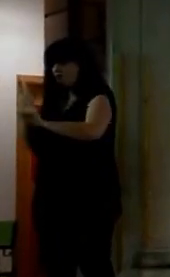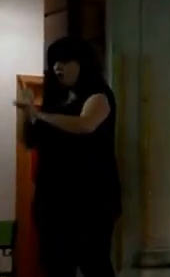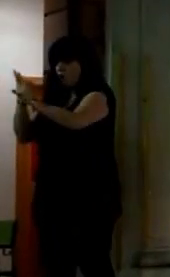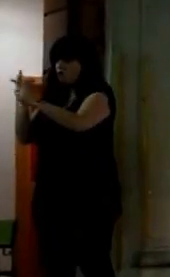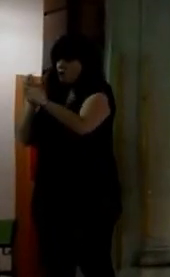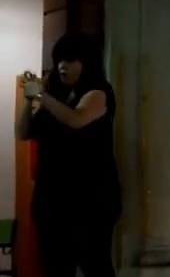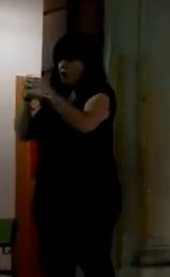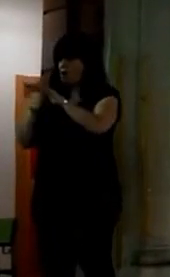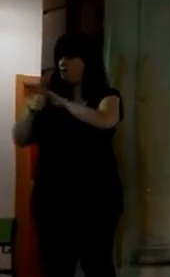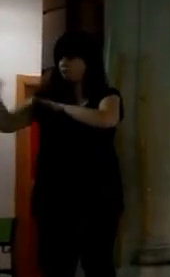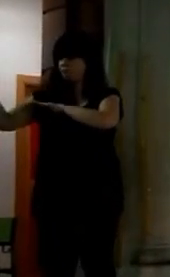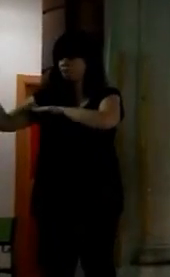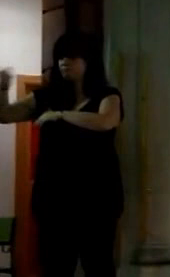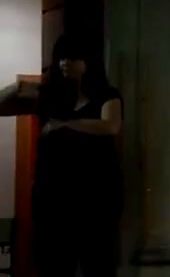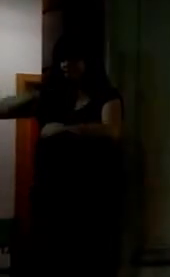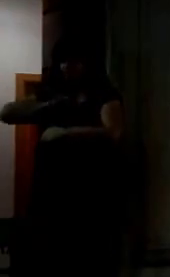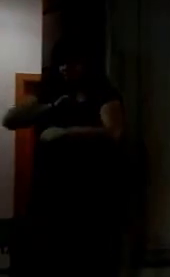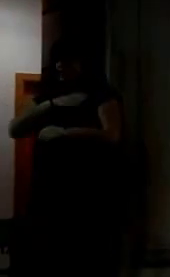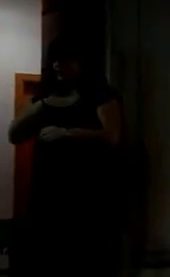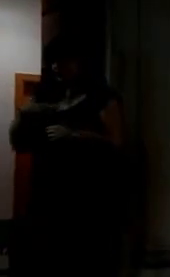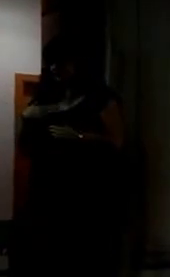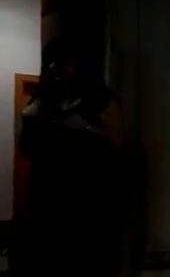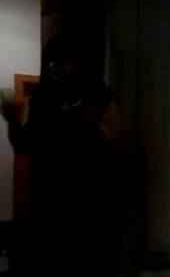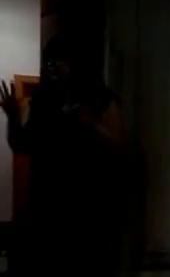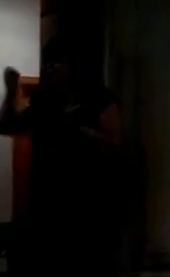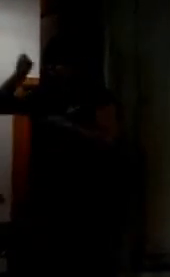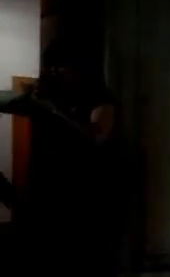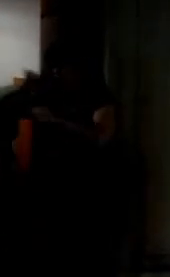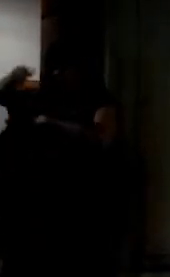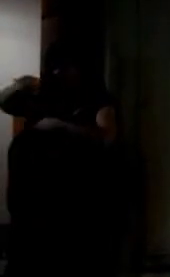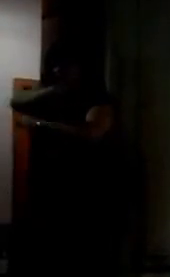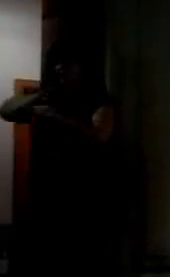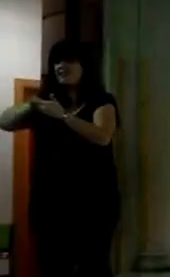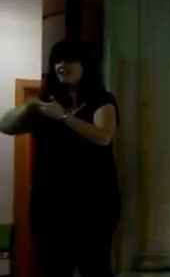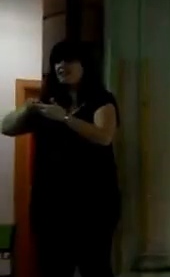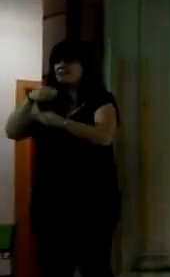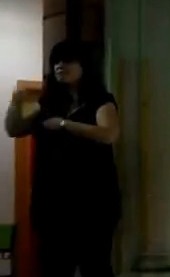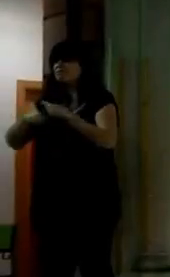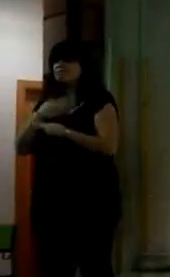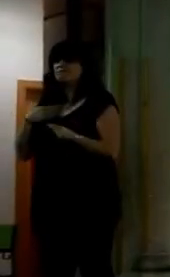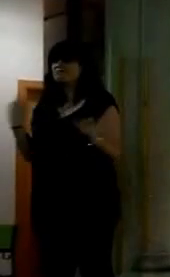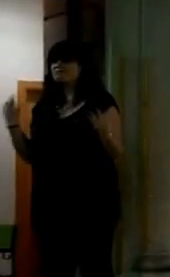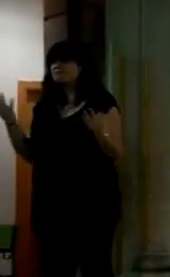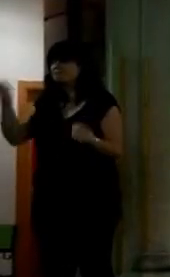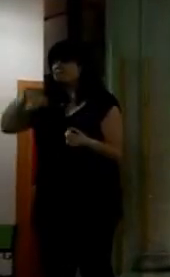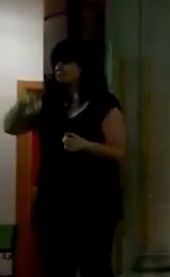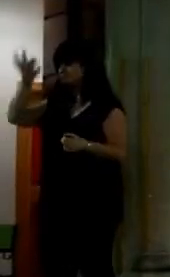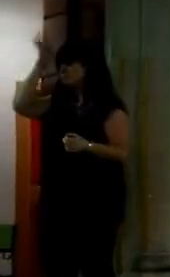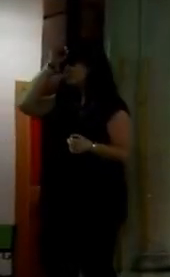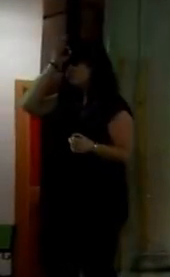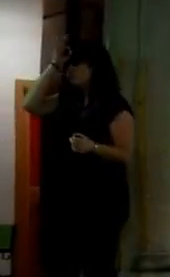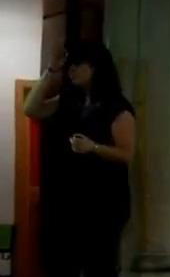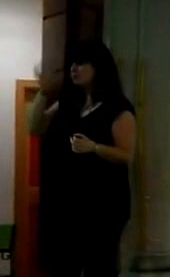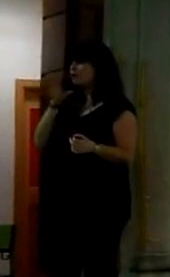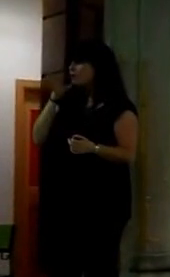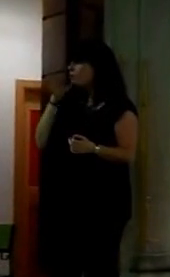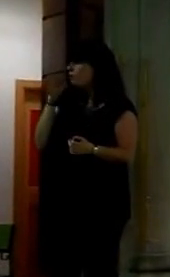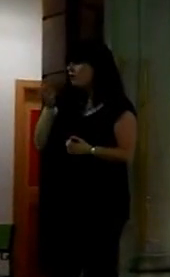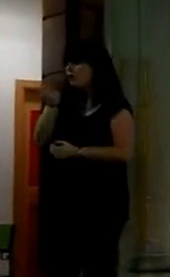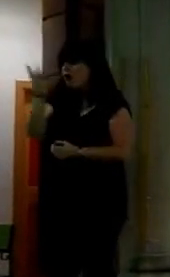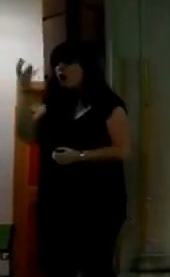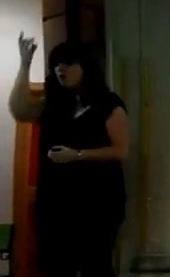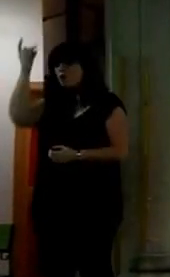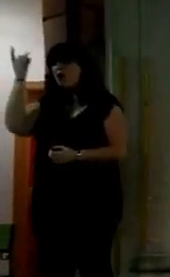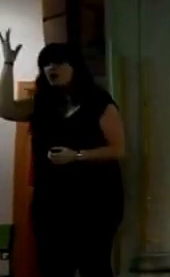saber é o que Ciudadanos quere para Galicia. Non chiaron ninguna soa idea, ou polo